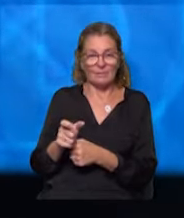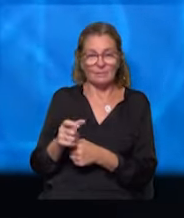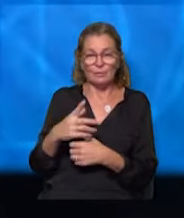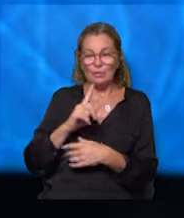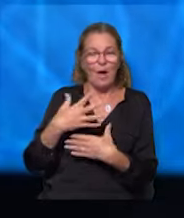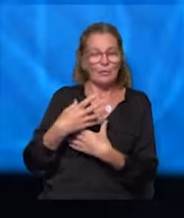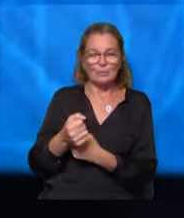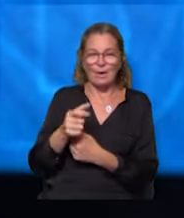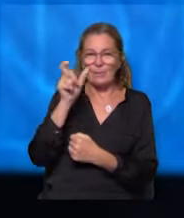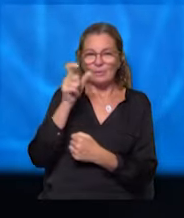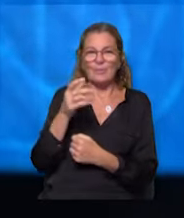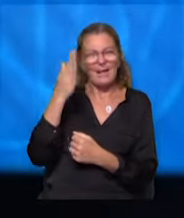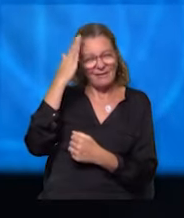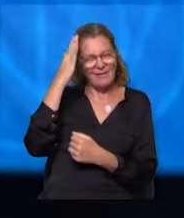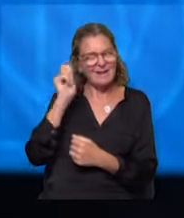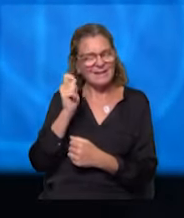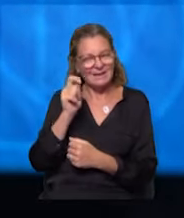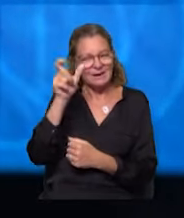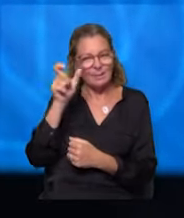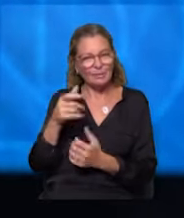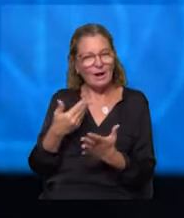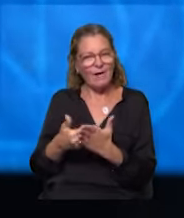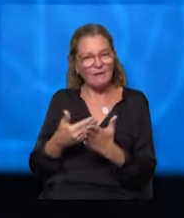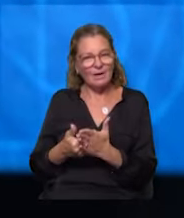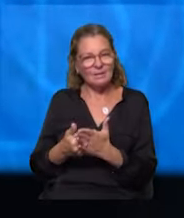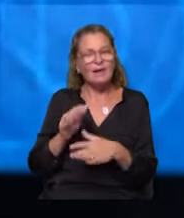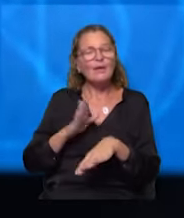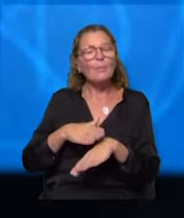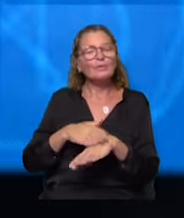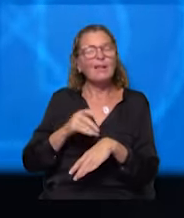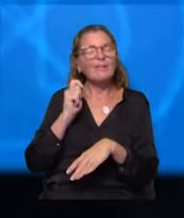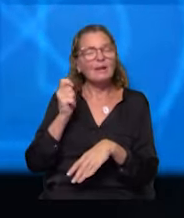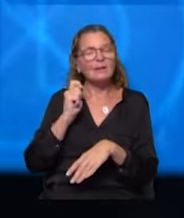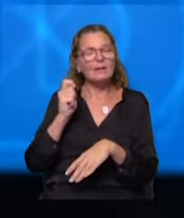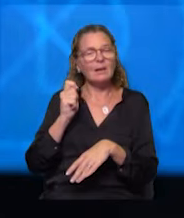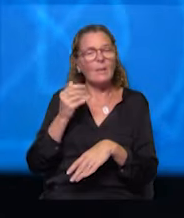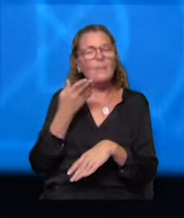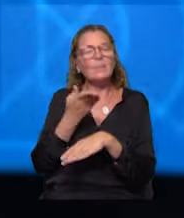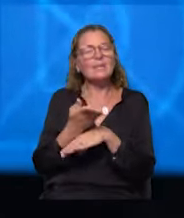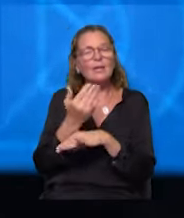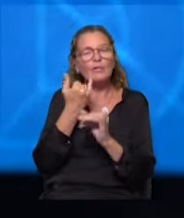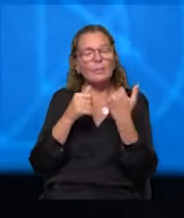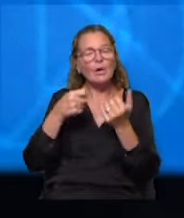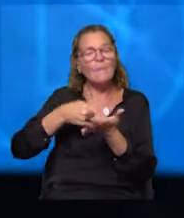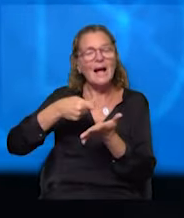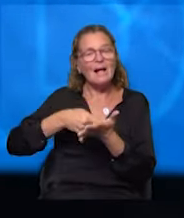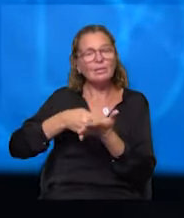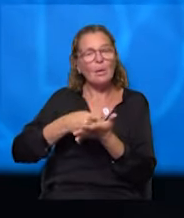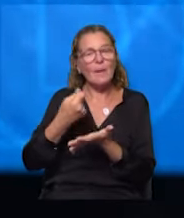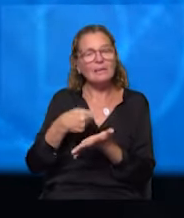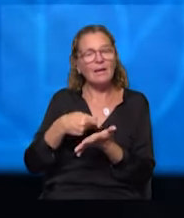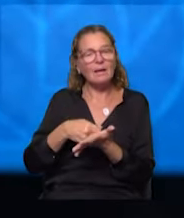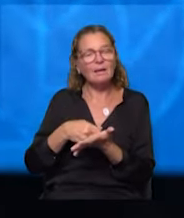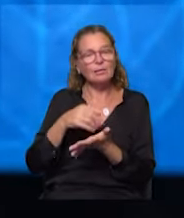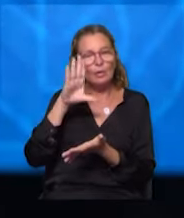cooperaron para identificar Quién es el que estaba atrás de todo pidiendo esa información y pagando por esa información